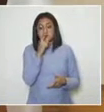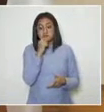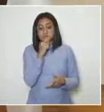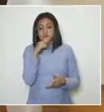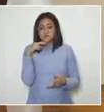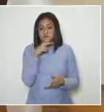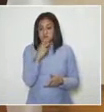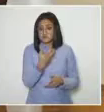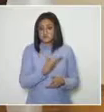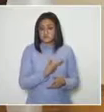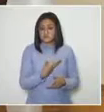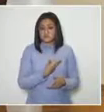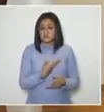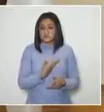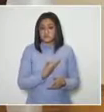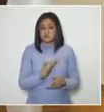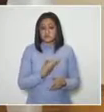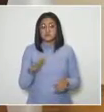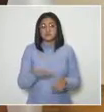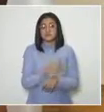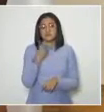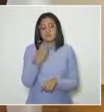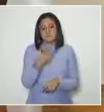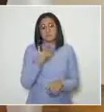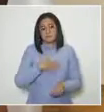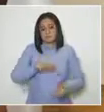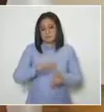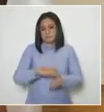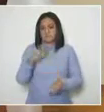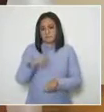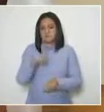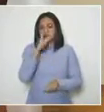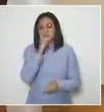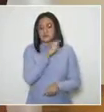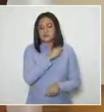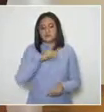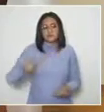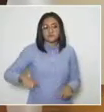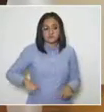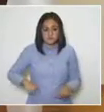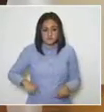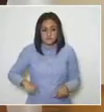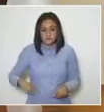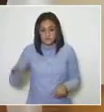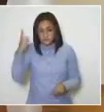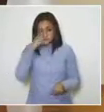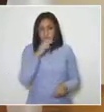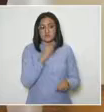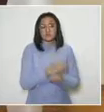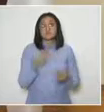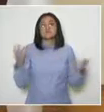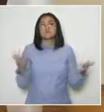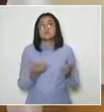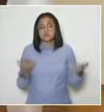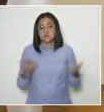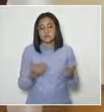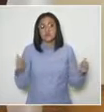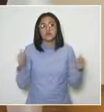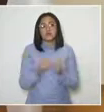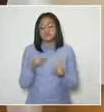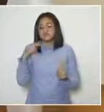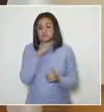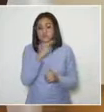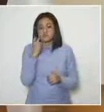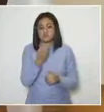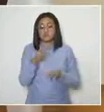proximidad por eso llamo a las publicidades municipales para que actúen con eficiencia